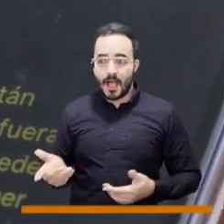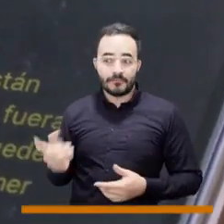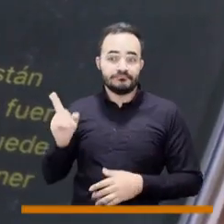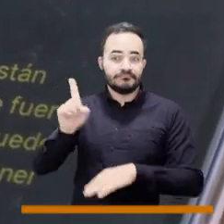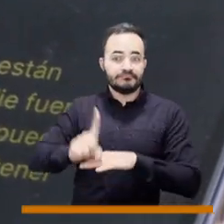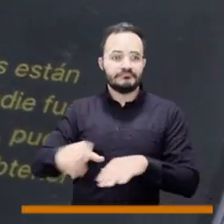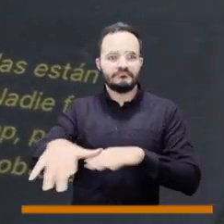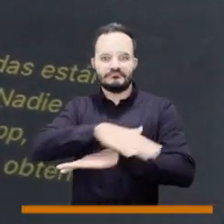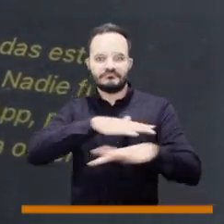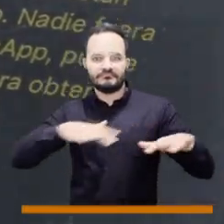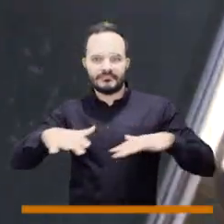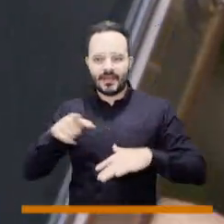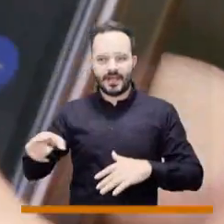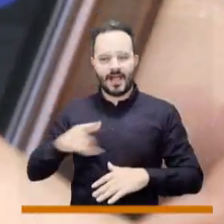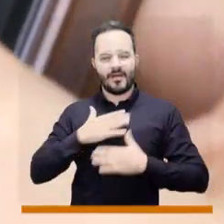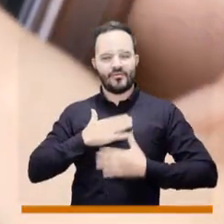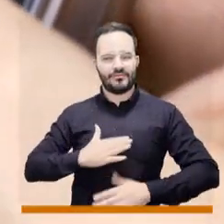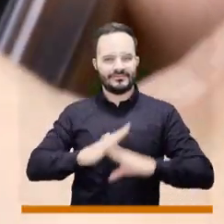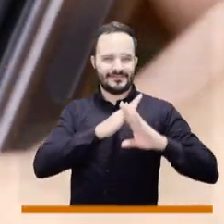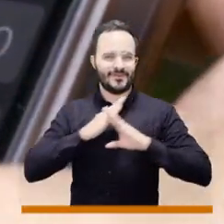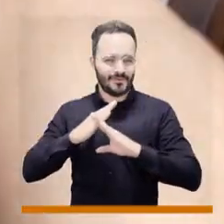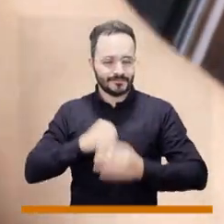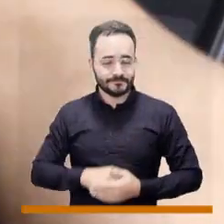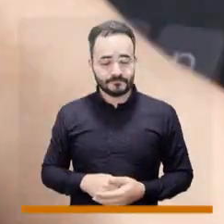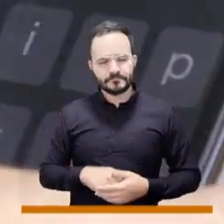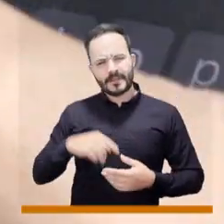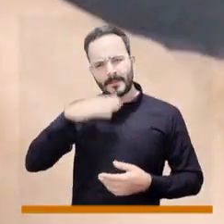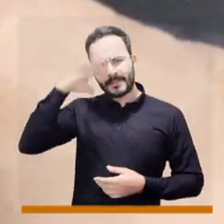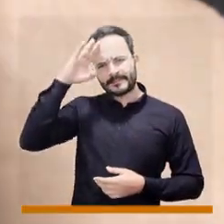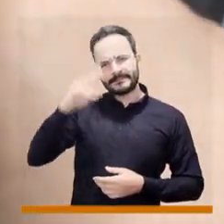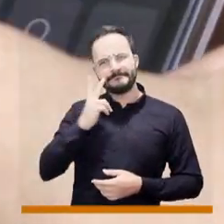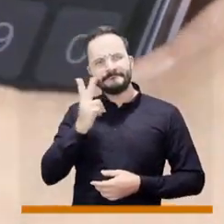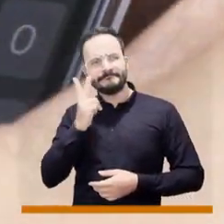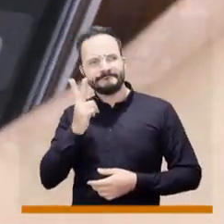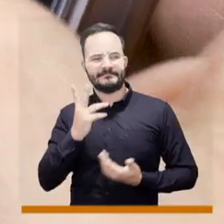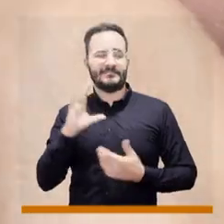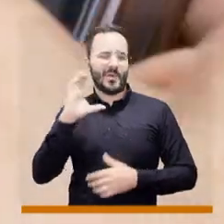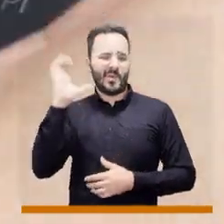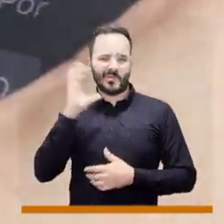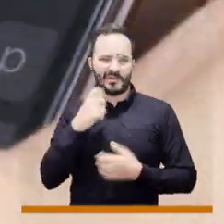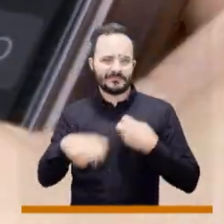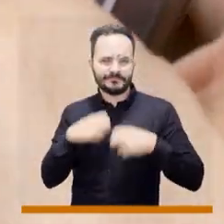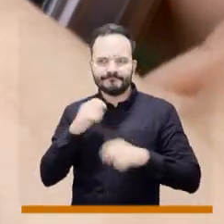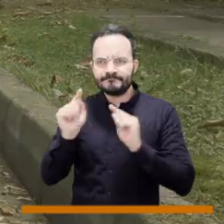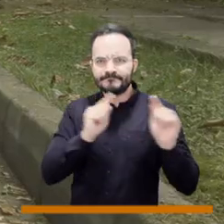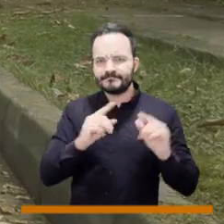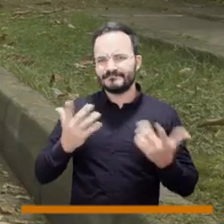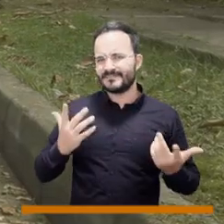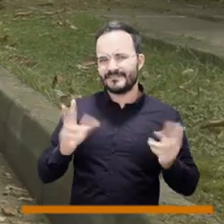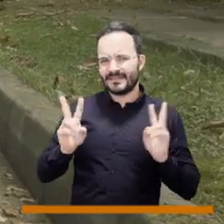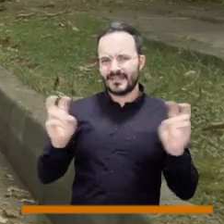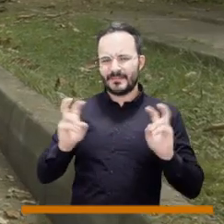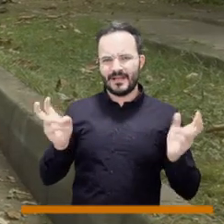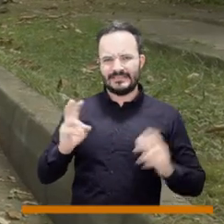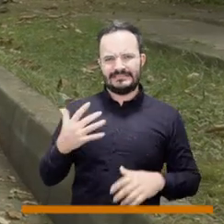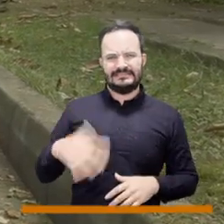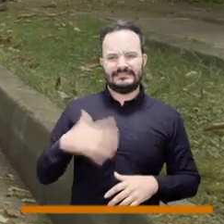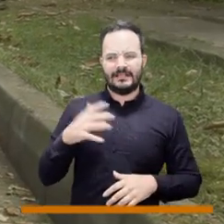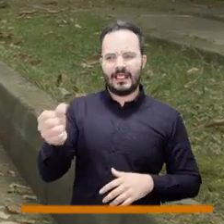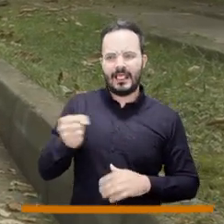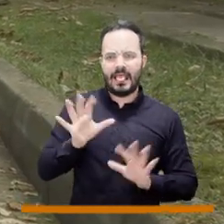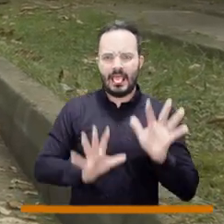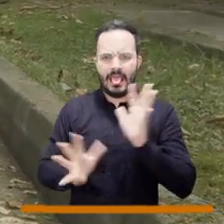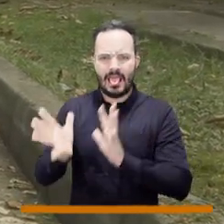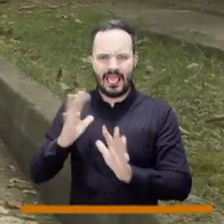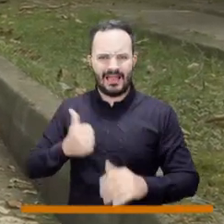seguro. Tanto en Medellín como a nivel nacional hay una problemática de acoso y abuso. Queremos mitigar y crear